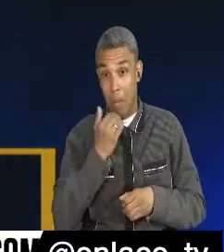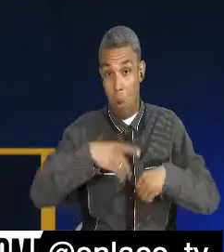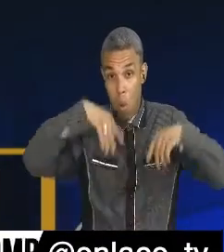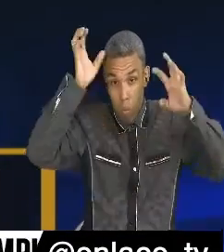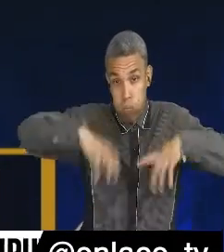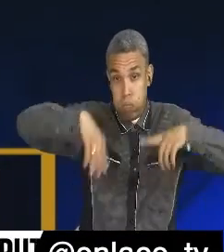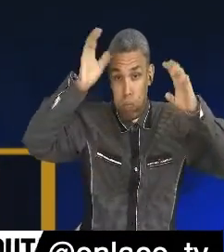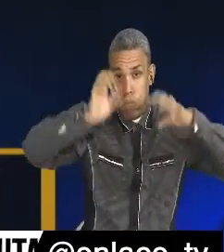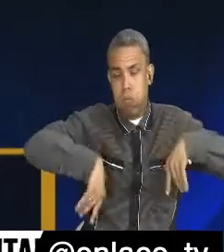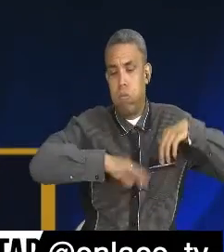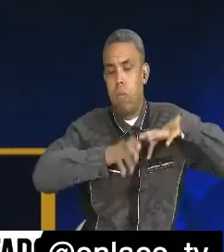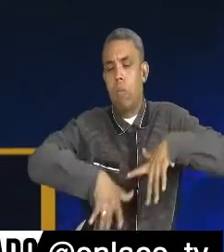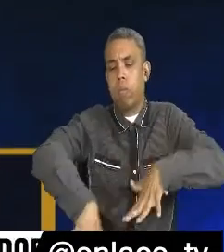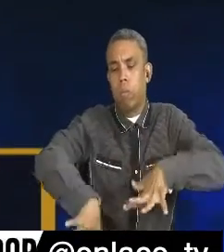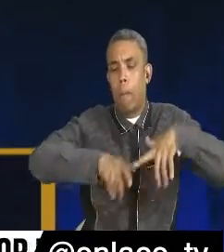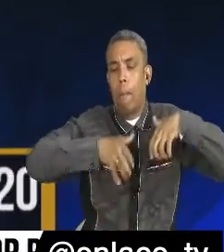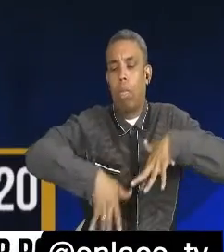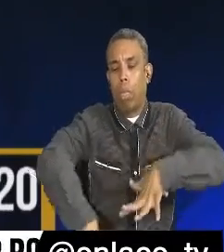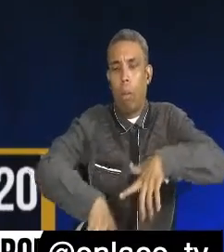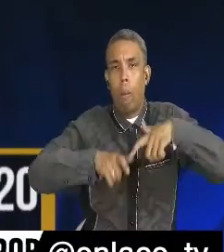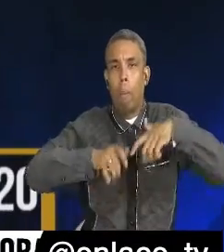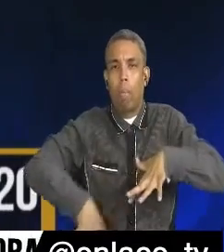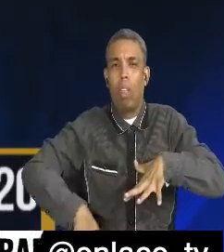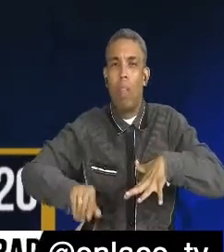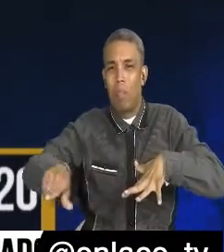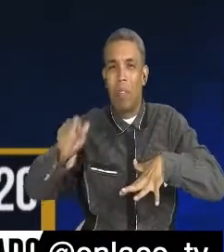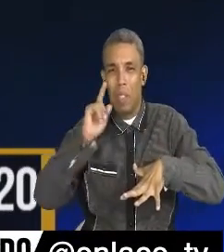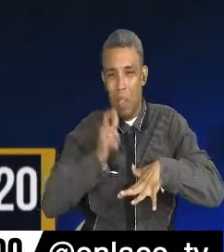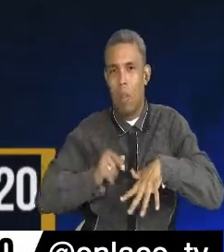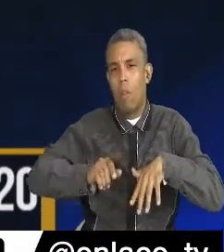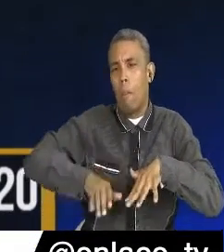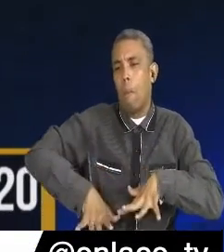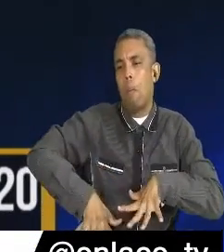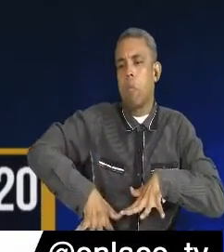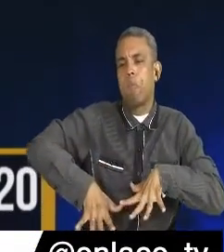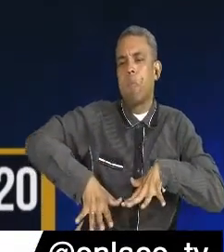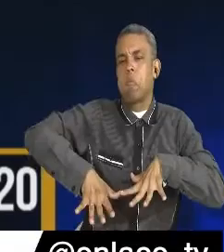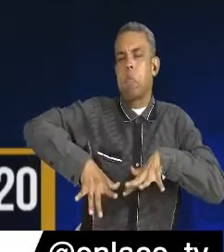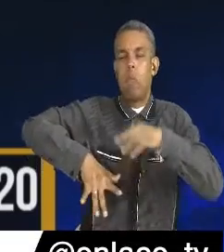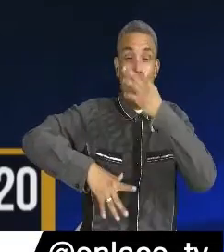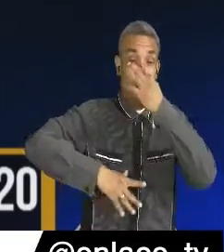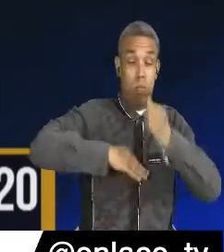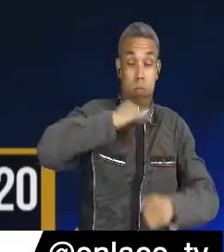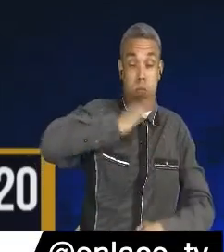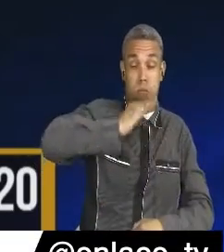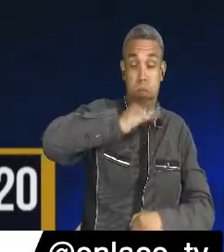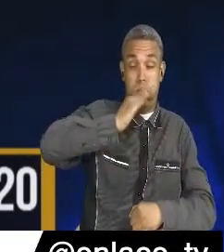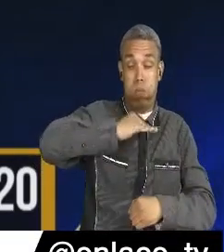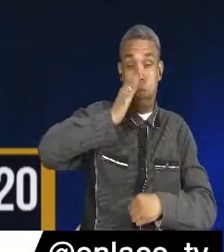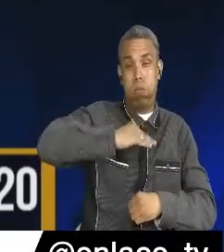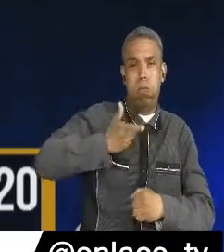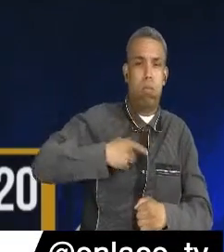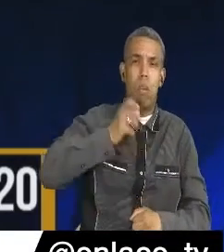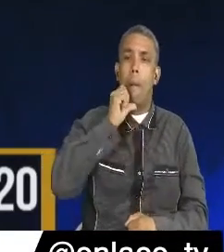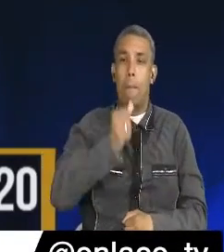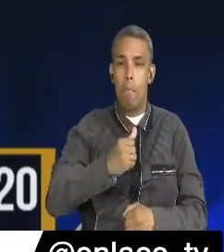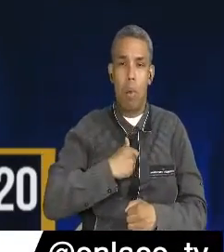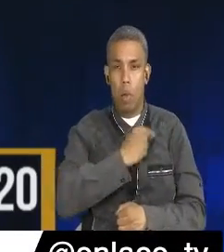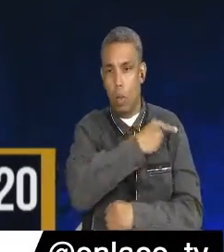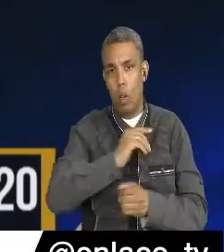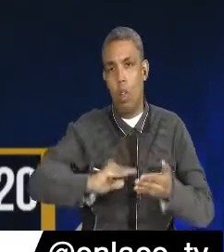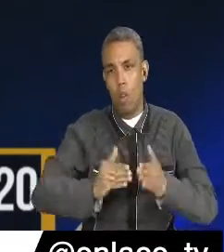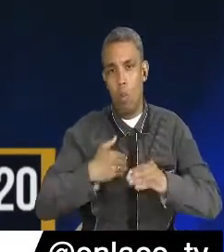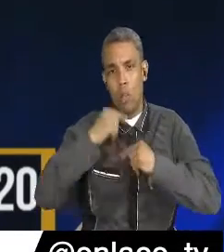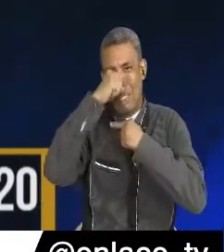el lugar y los residuos finales se rebosan y llegan hasta las viviendas. También se quejan de los malos olores que emanan las basuras y la proliferación